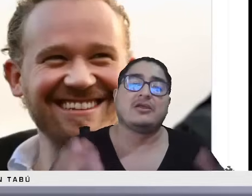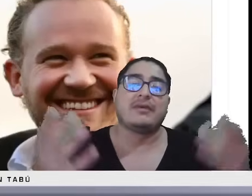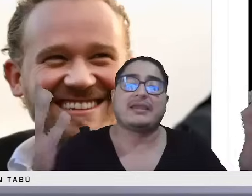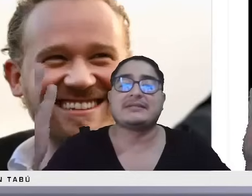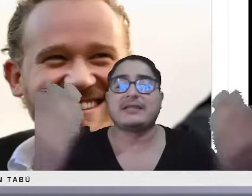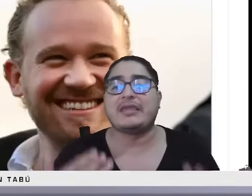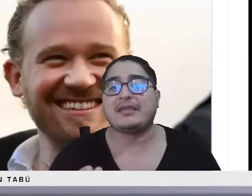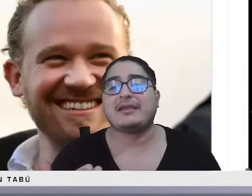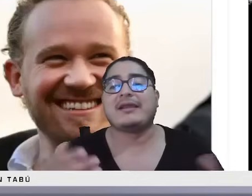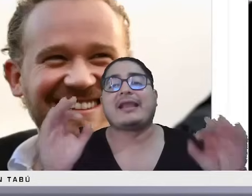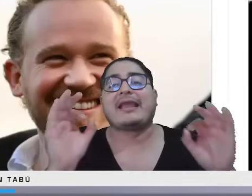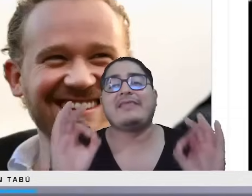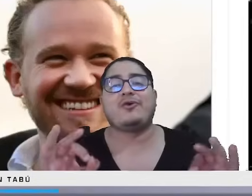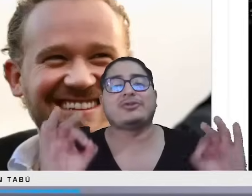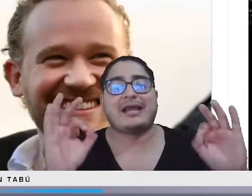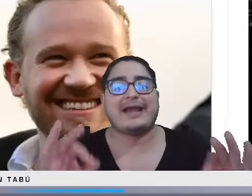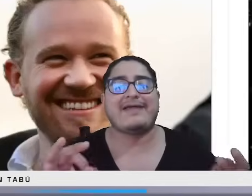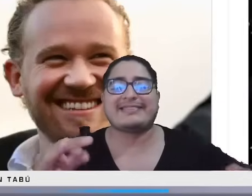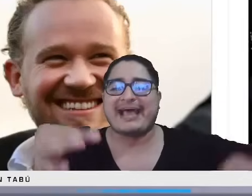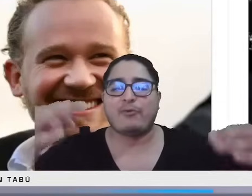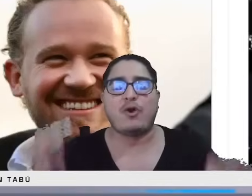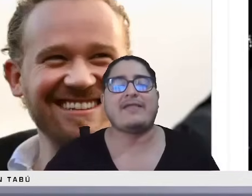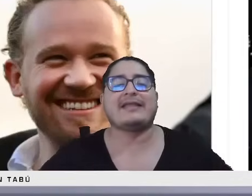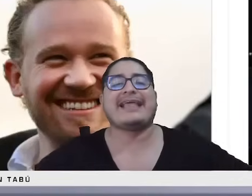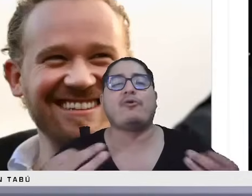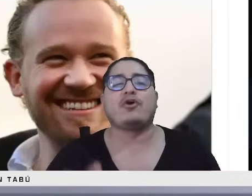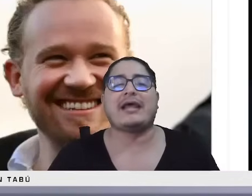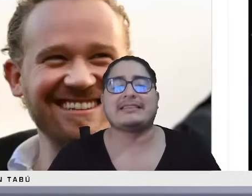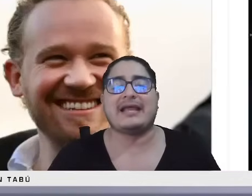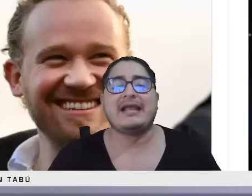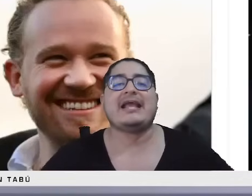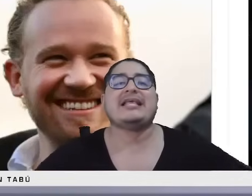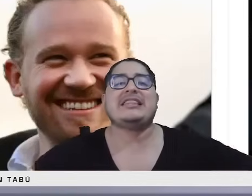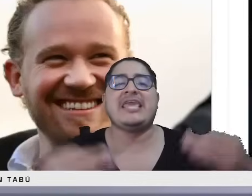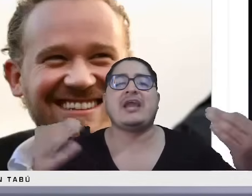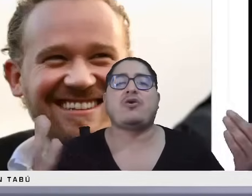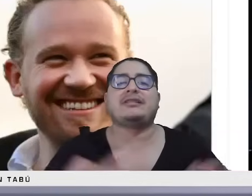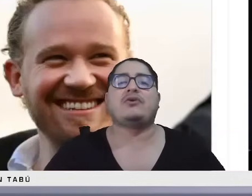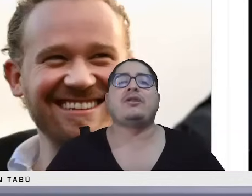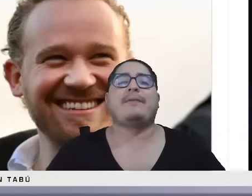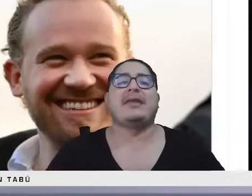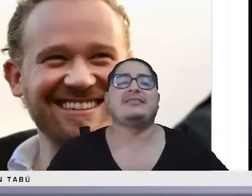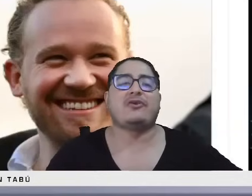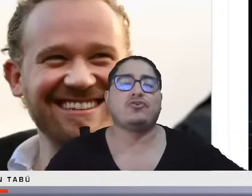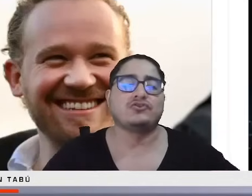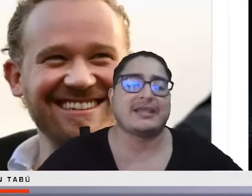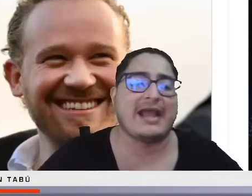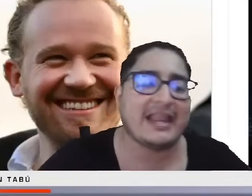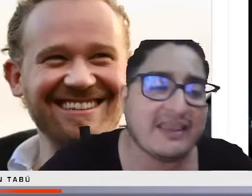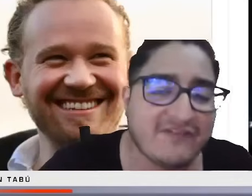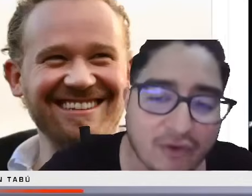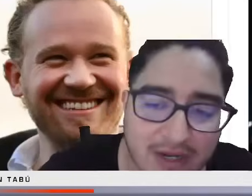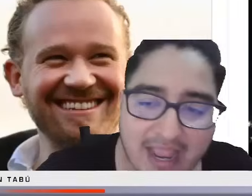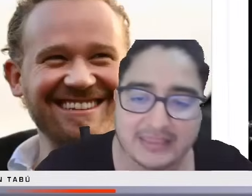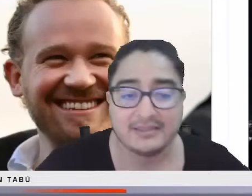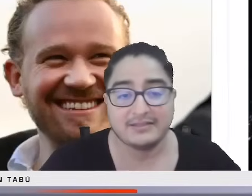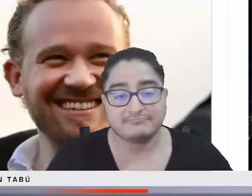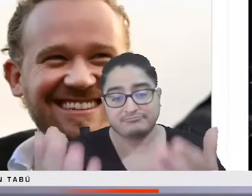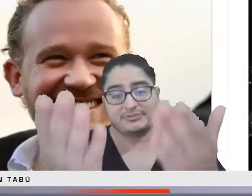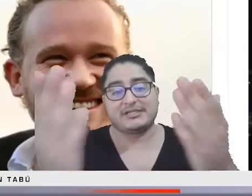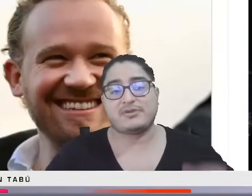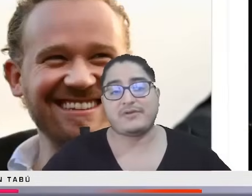nuevamente, no me creas a mí, ¿qué dijo Tajada, Taboada, Taborrata? Niego categóricamente conocer al jefe